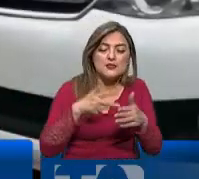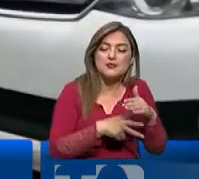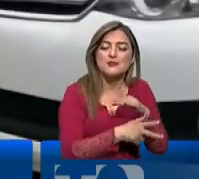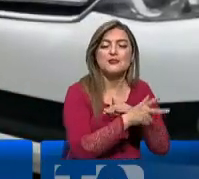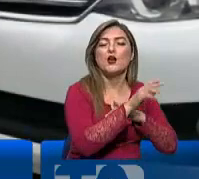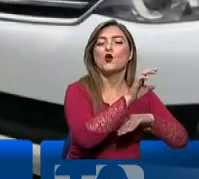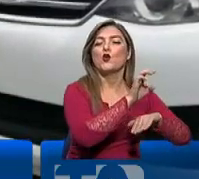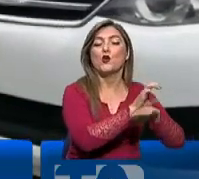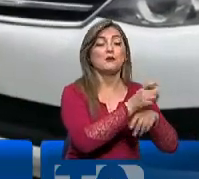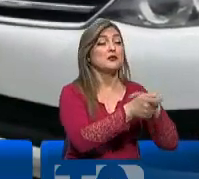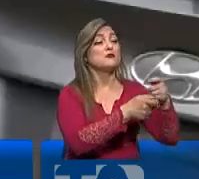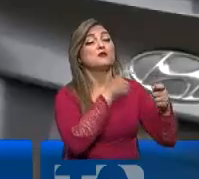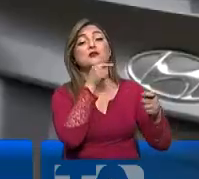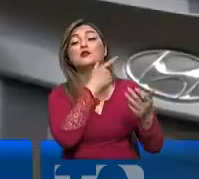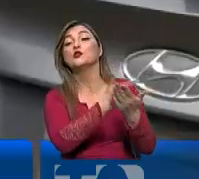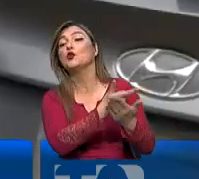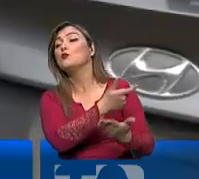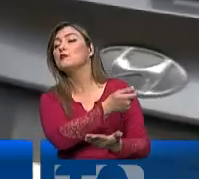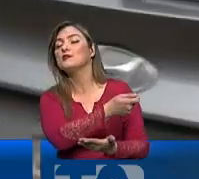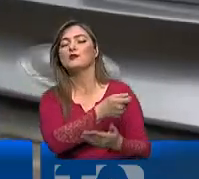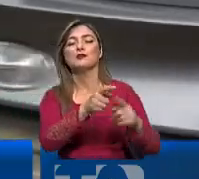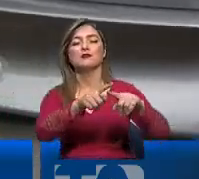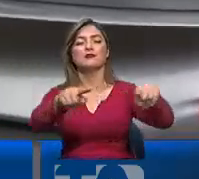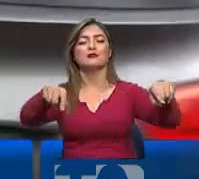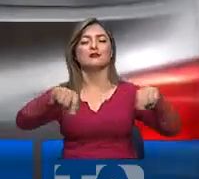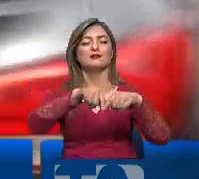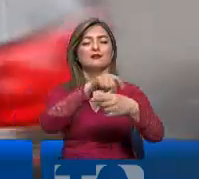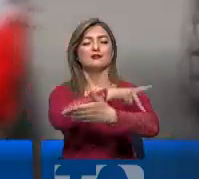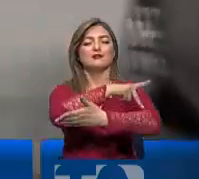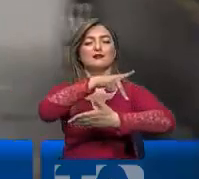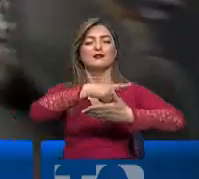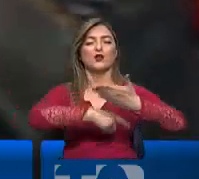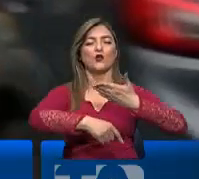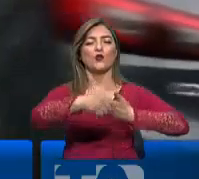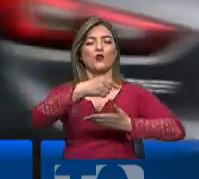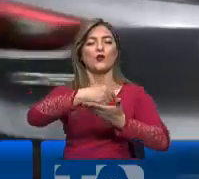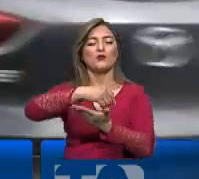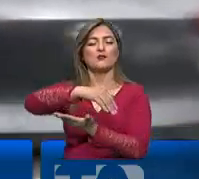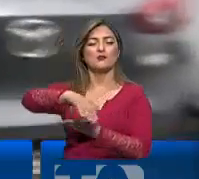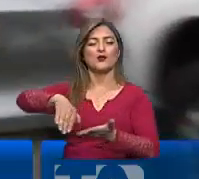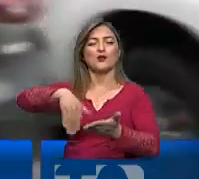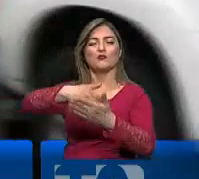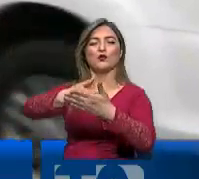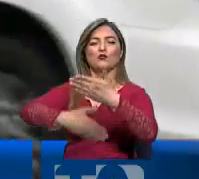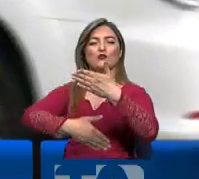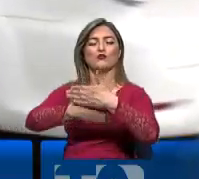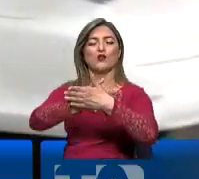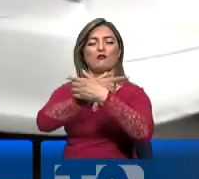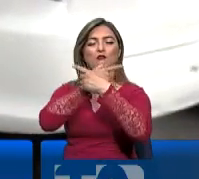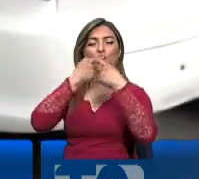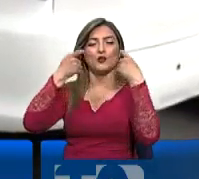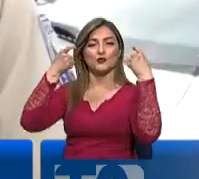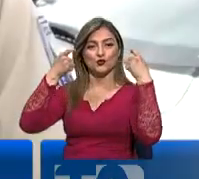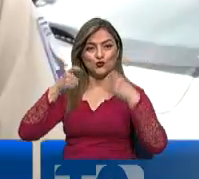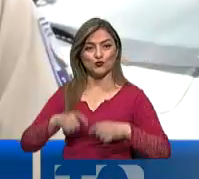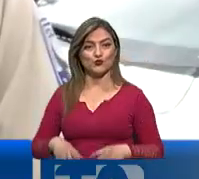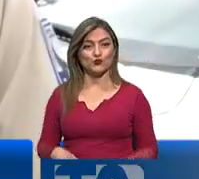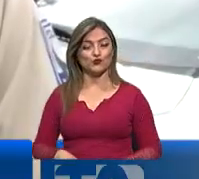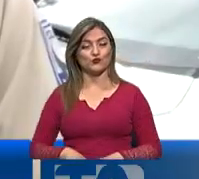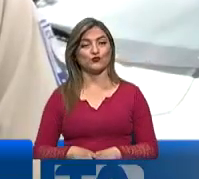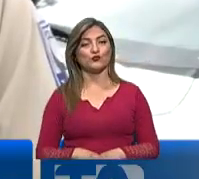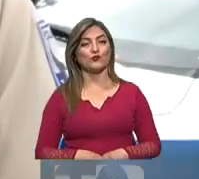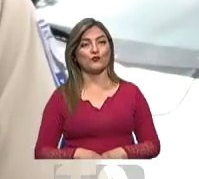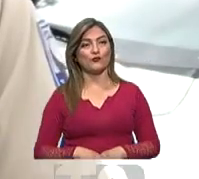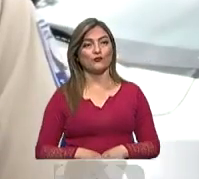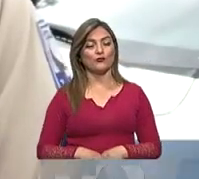su comercialización ilegal en patios de venta de Pichincha, Guayas y Manabí, usando documentos adulterados. Son